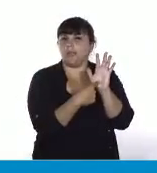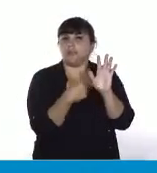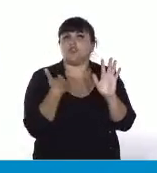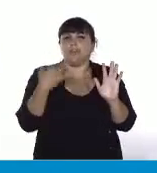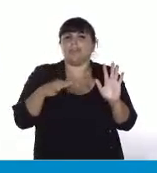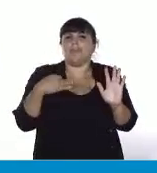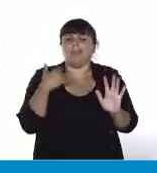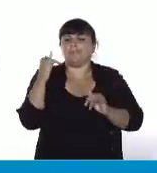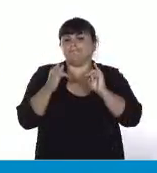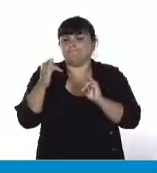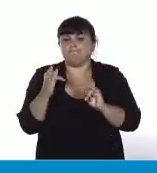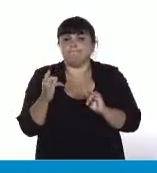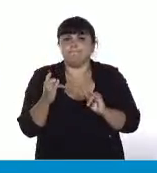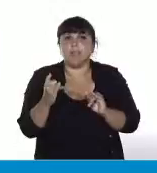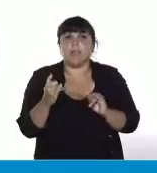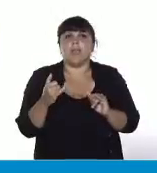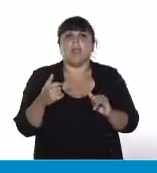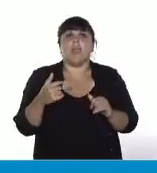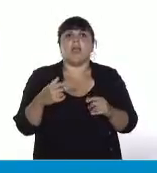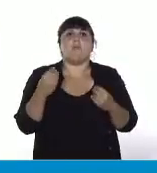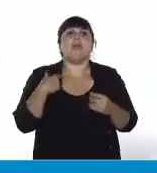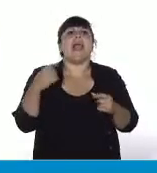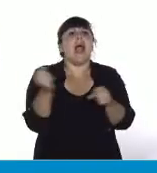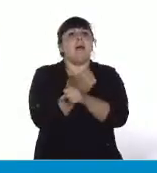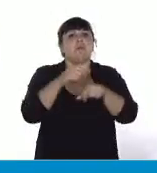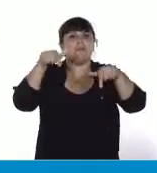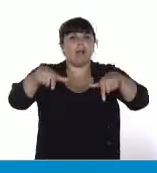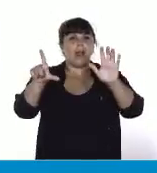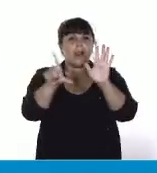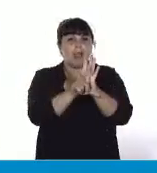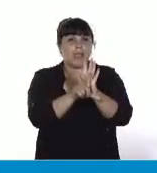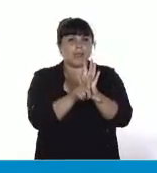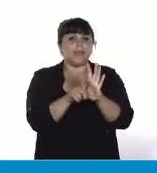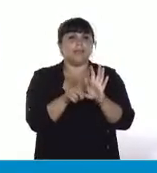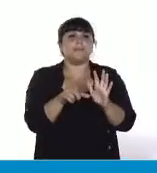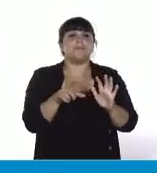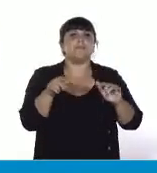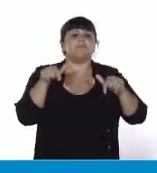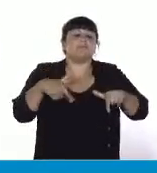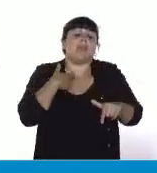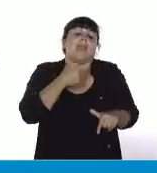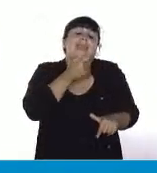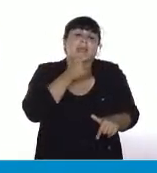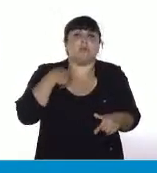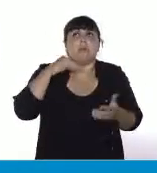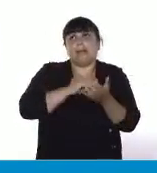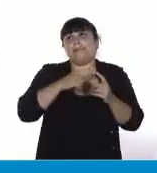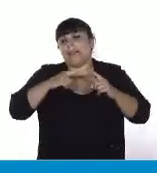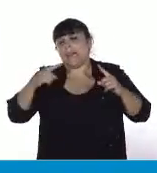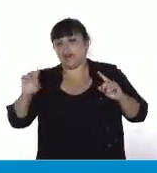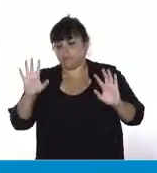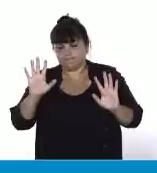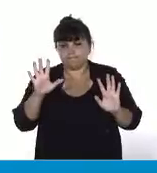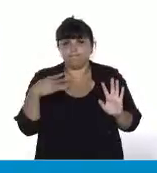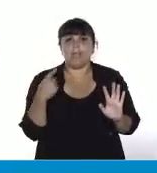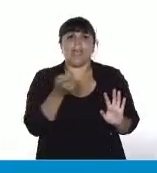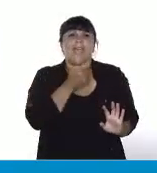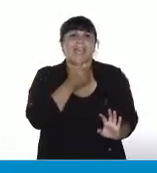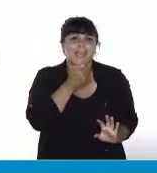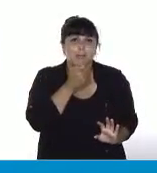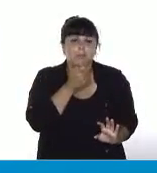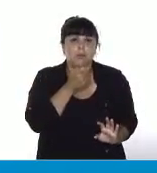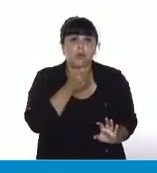porqué de debemos aprobar esta ley. Y a modo de ejemplos, y para no extenderme mucho,